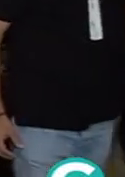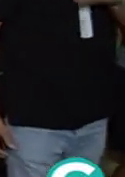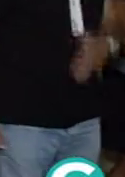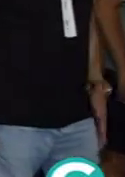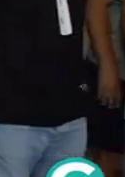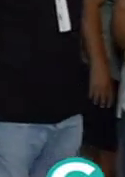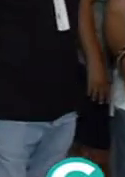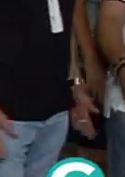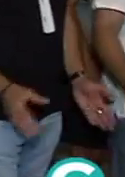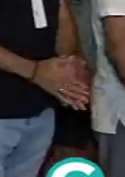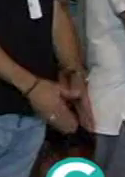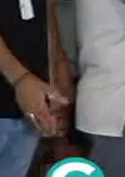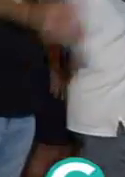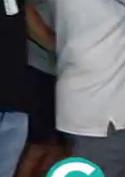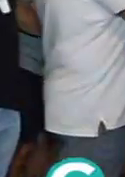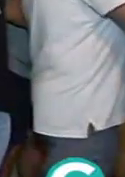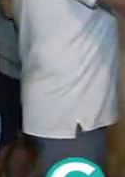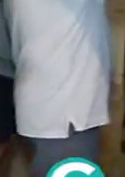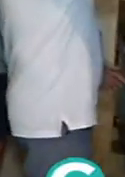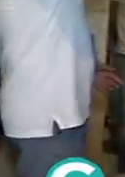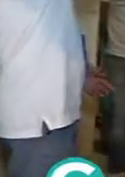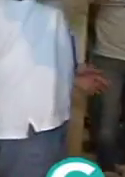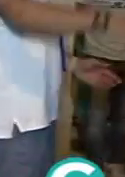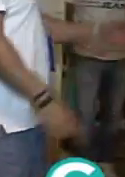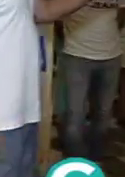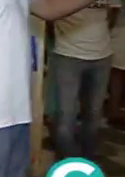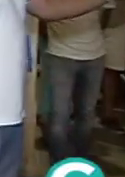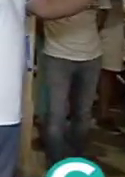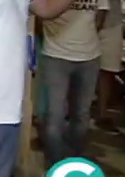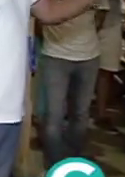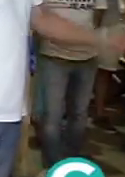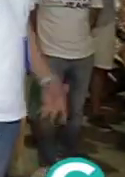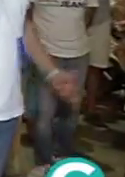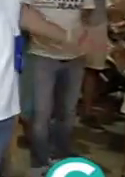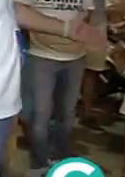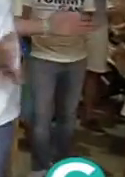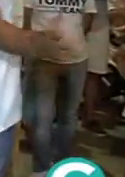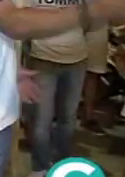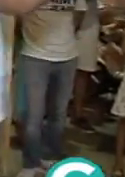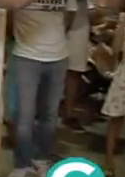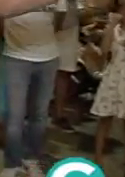del mar, otra tiene San Pedro, como puede